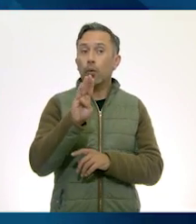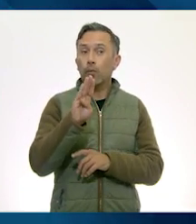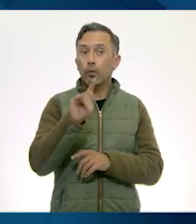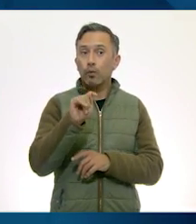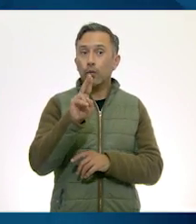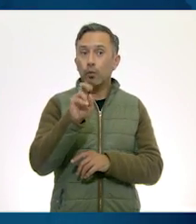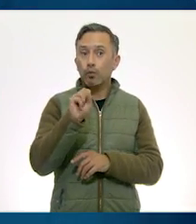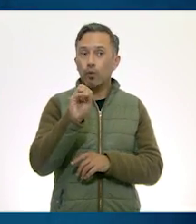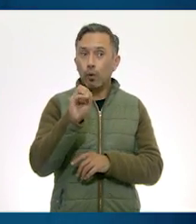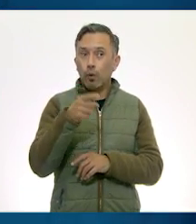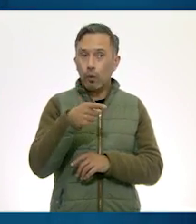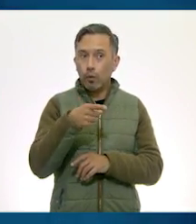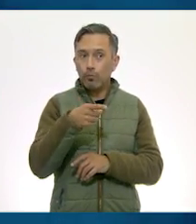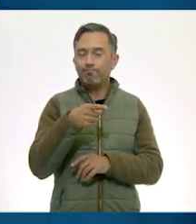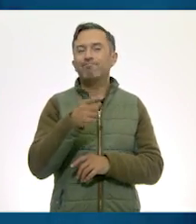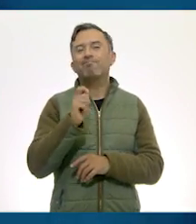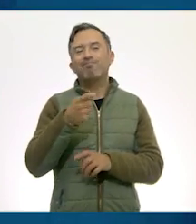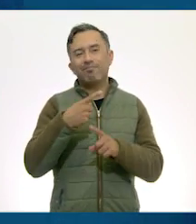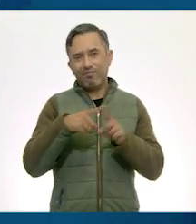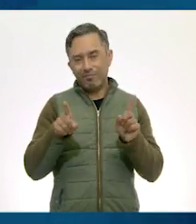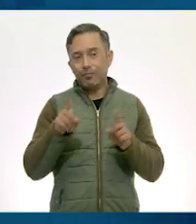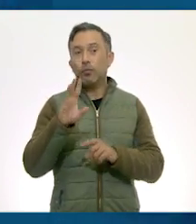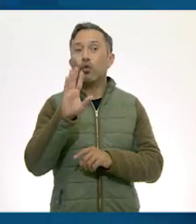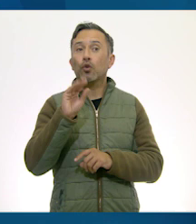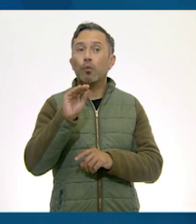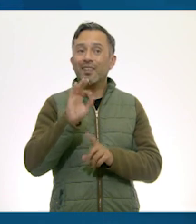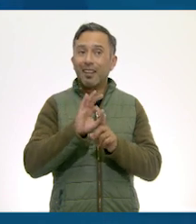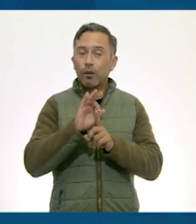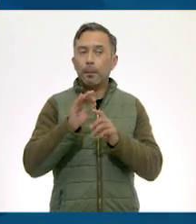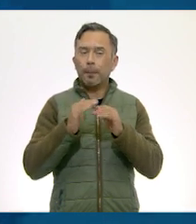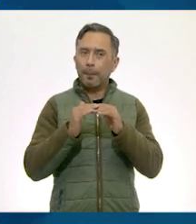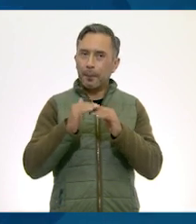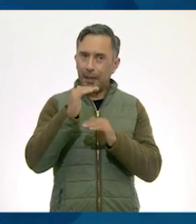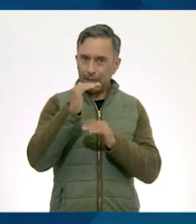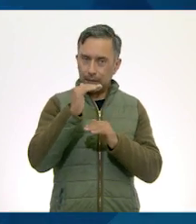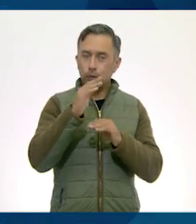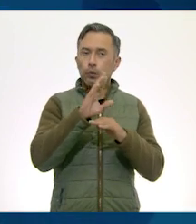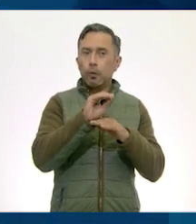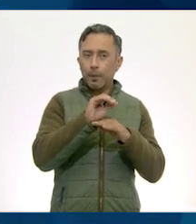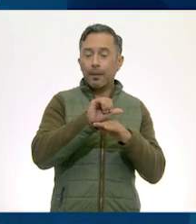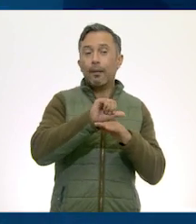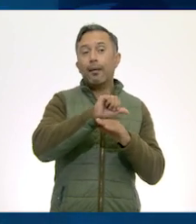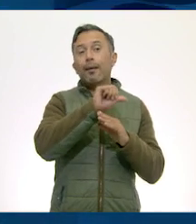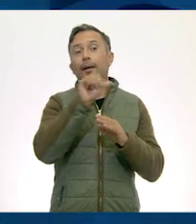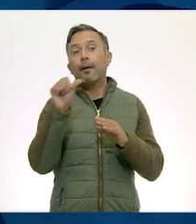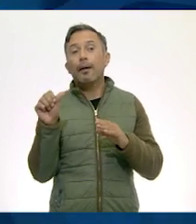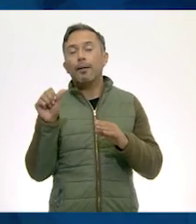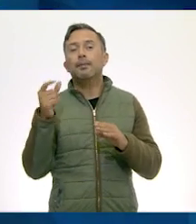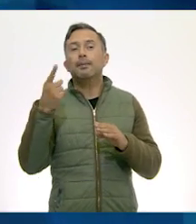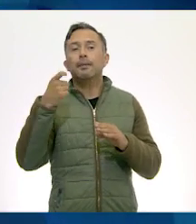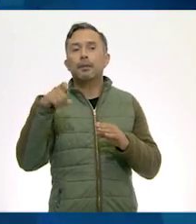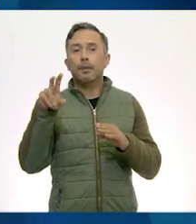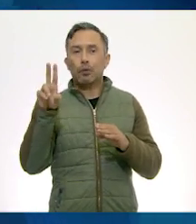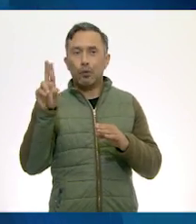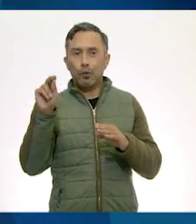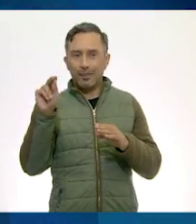Más de 90 grados. más de 90 grados Exacto. y menos